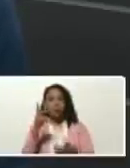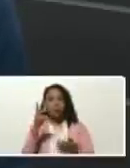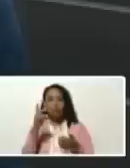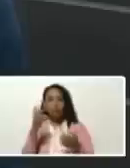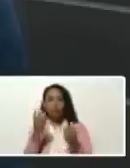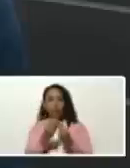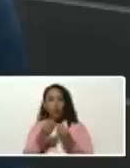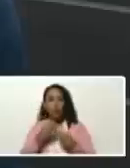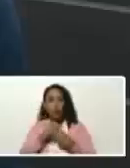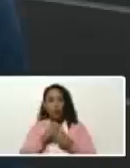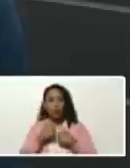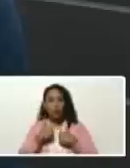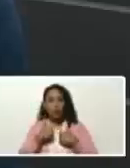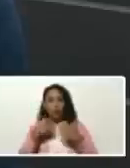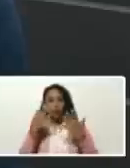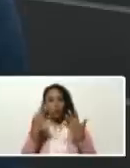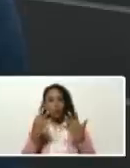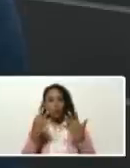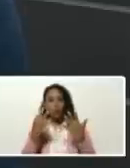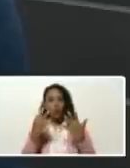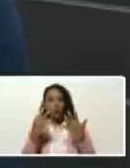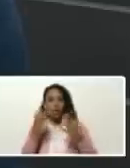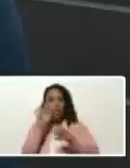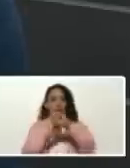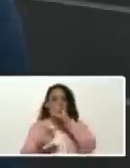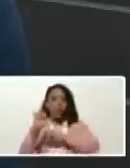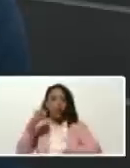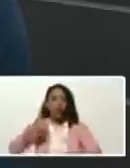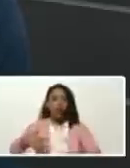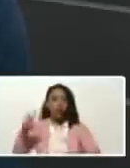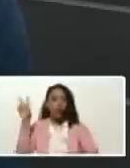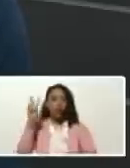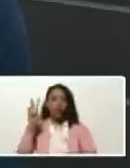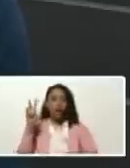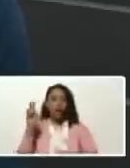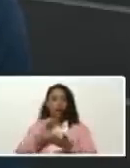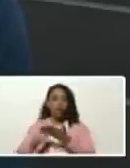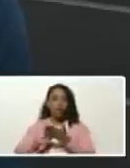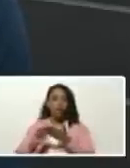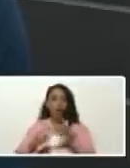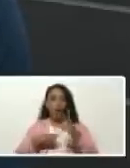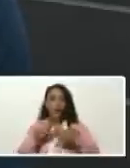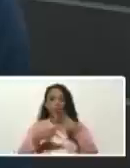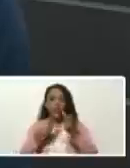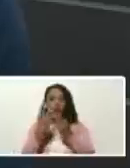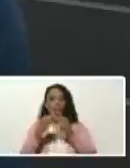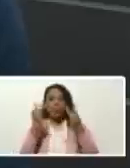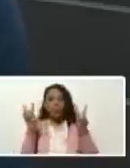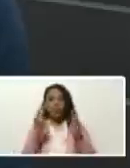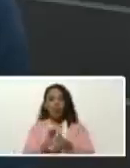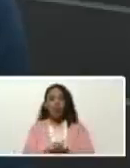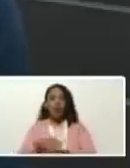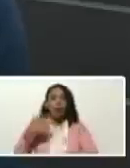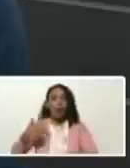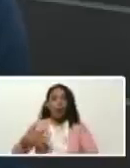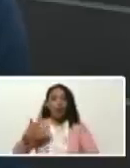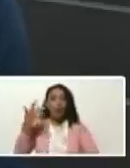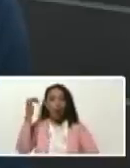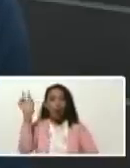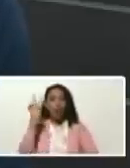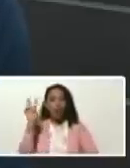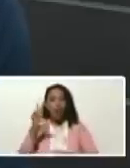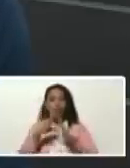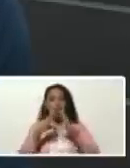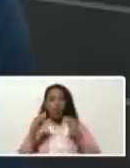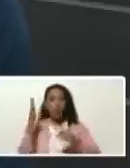junto conmigo defendiendo el derecho que tiene Venezuela a dirimir sus asuntos políticos en paz el derecho que tiene Venezuela a